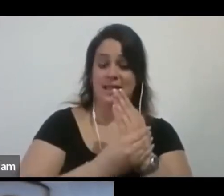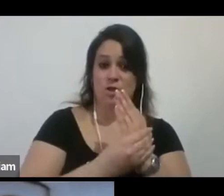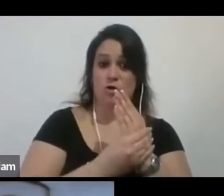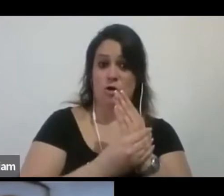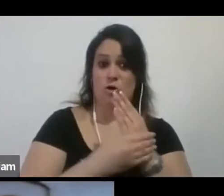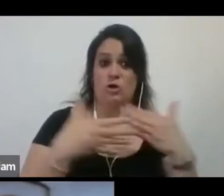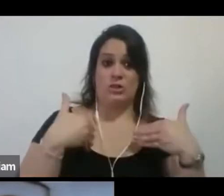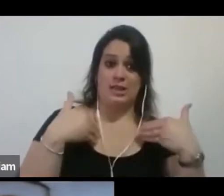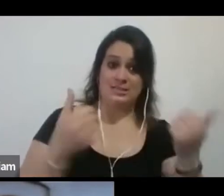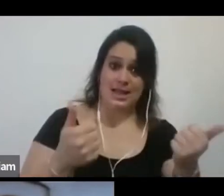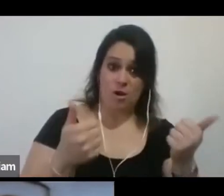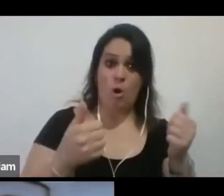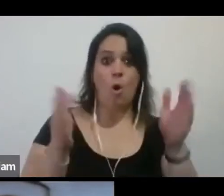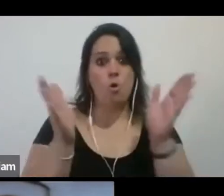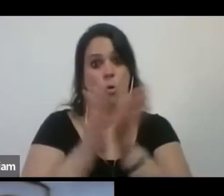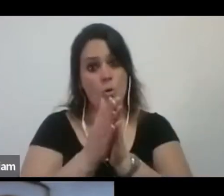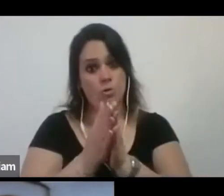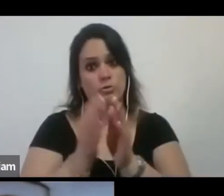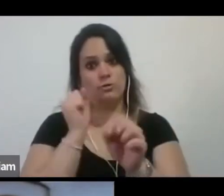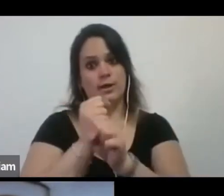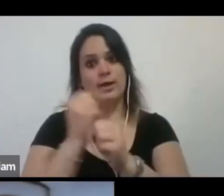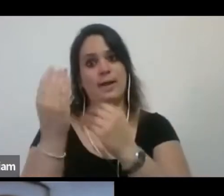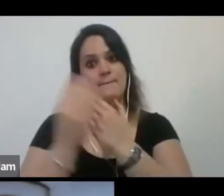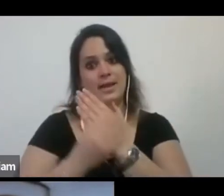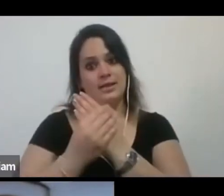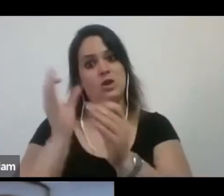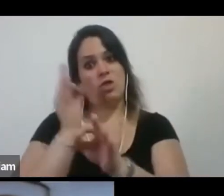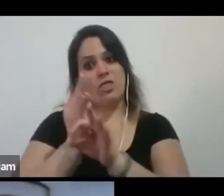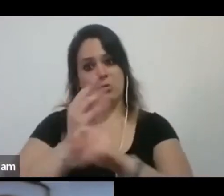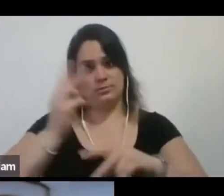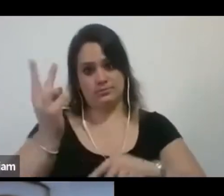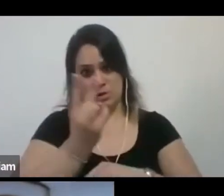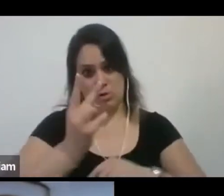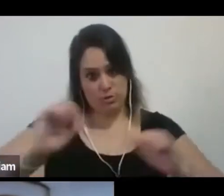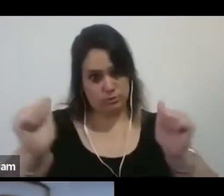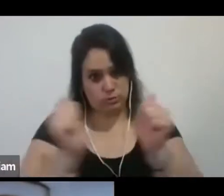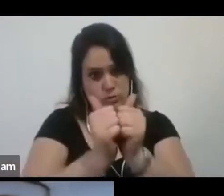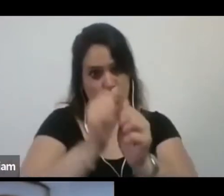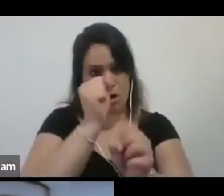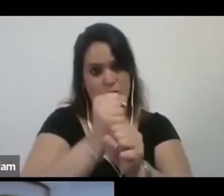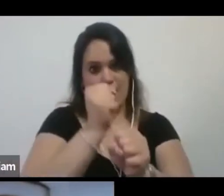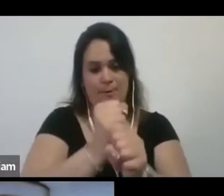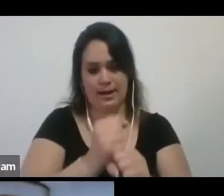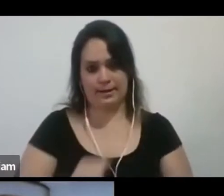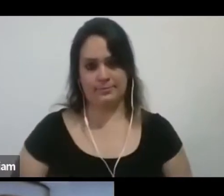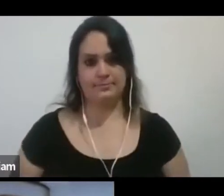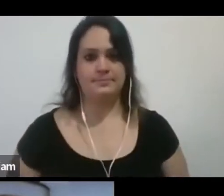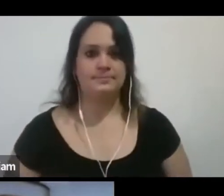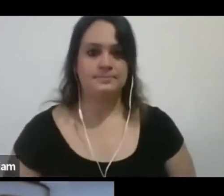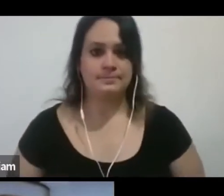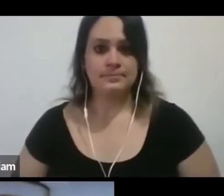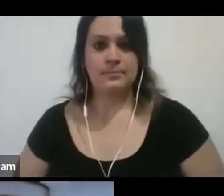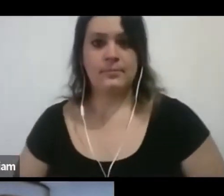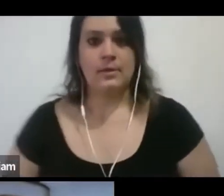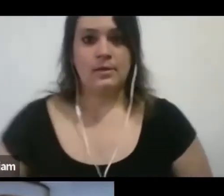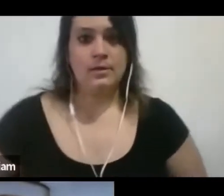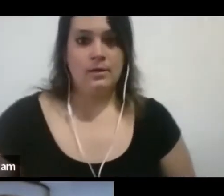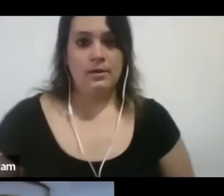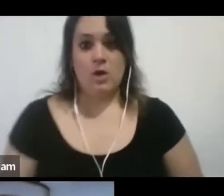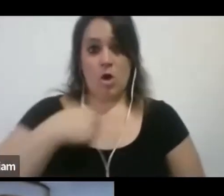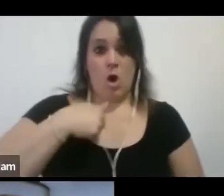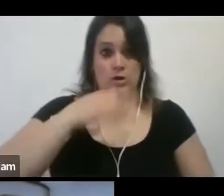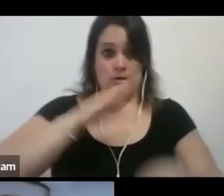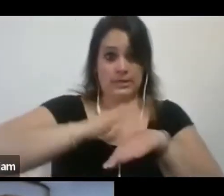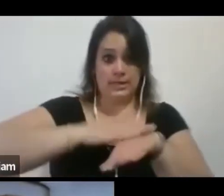Salud coordinado con el Ministerio de Educación de la provincia. Hoy el rol que yo ocupo